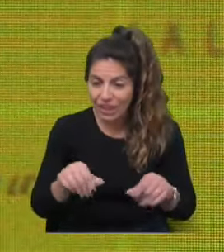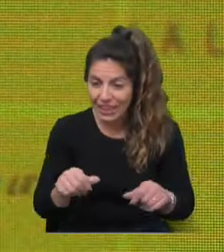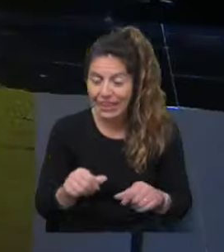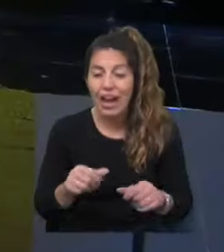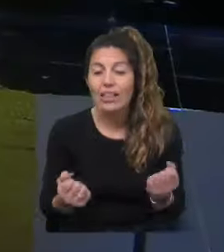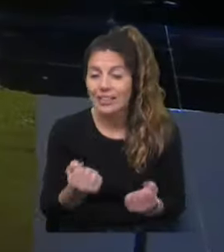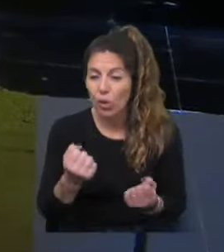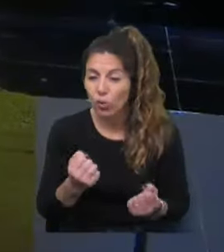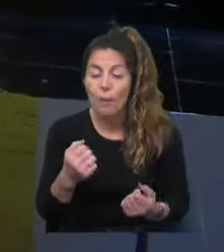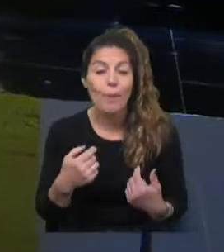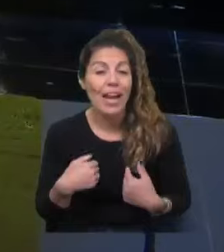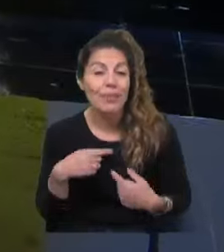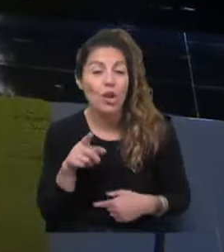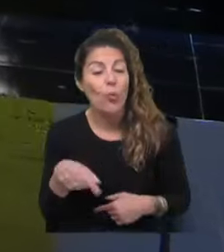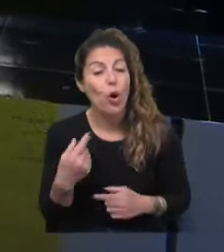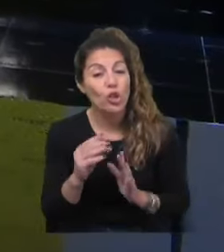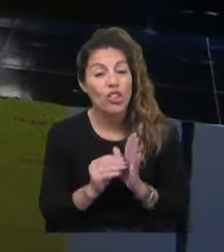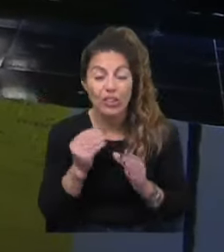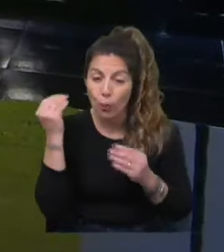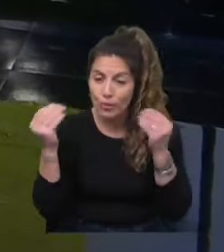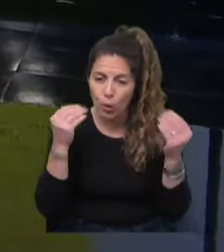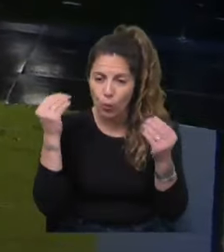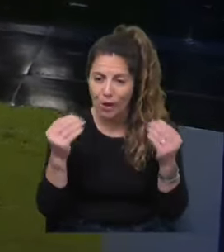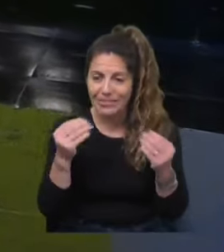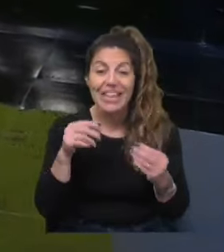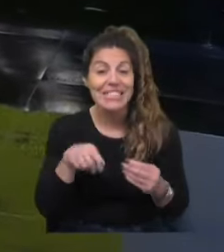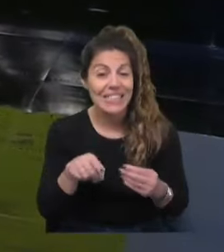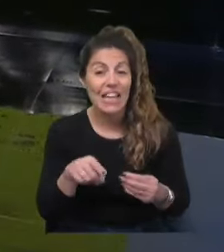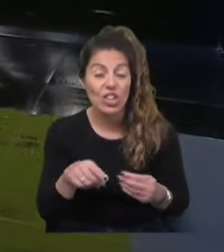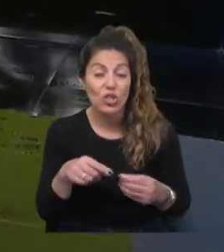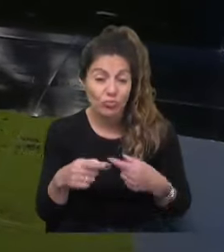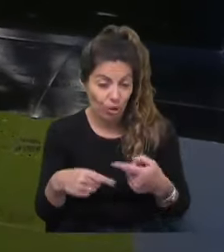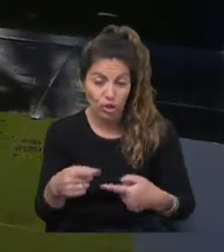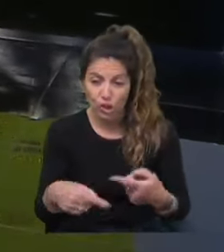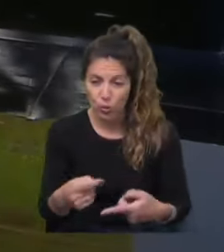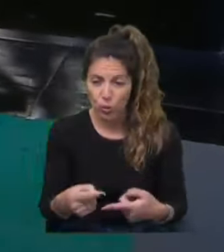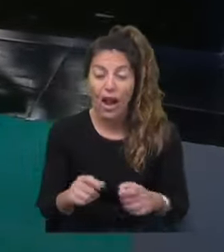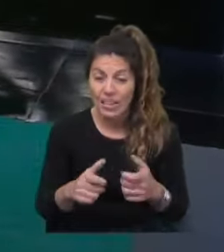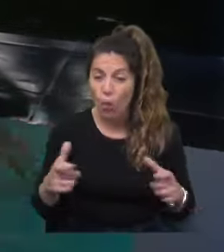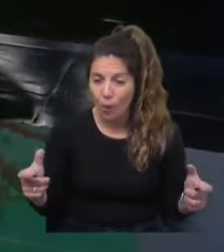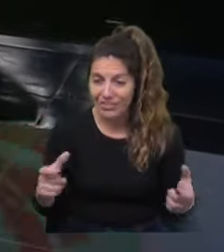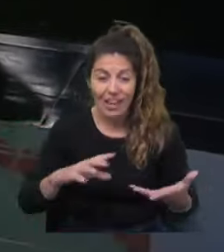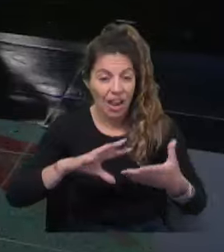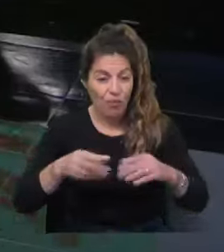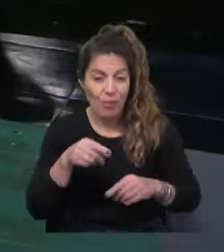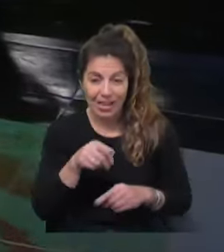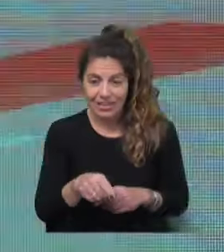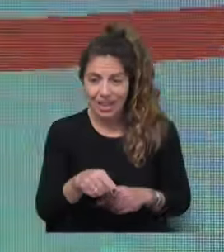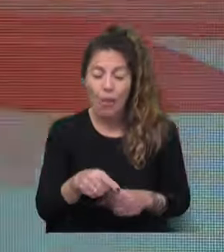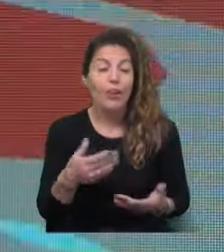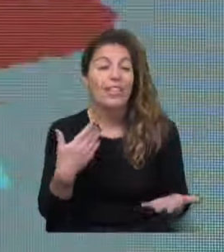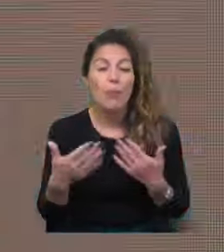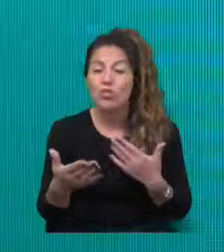cual es, para mí, es como otro dato preocupante si eso se instala o se aumenta la modalidad, Porque estamos